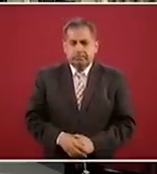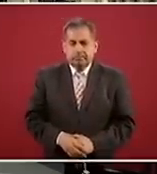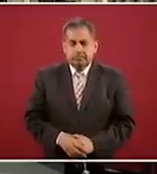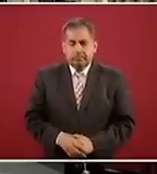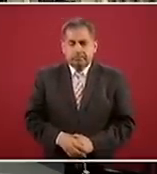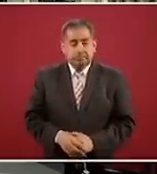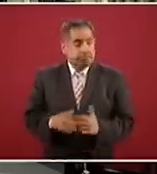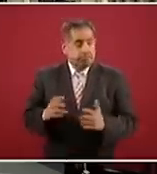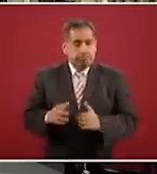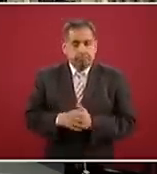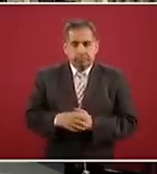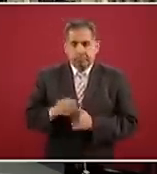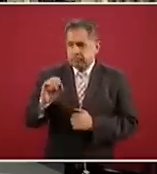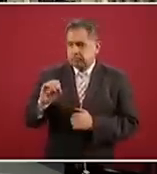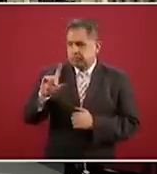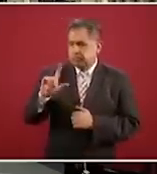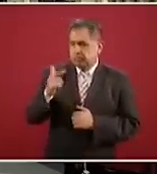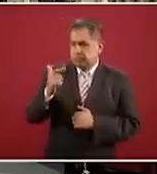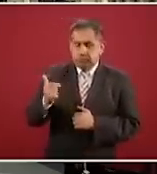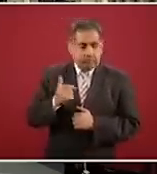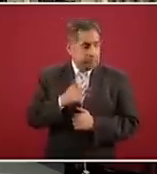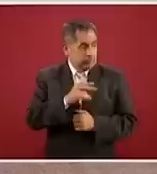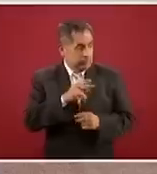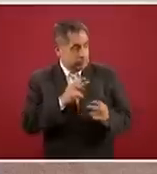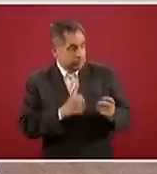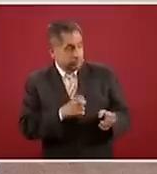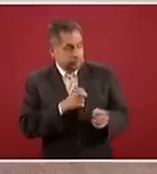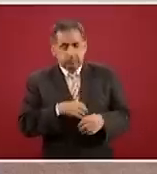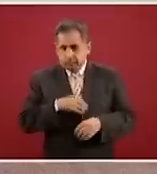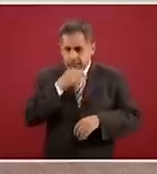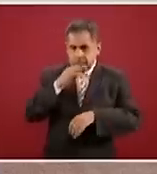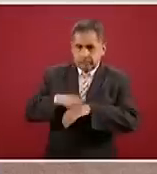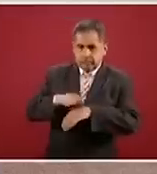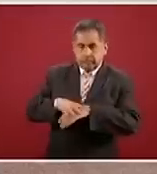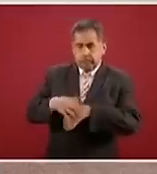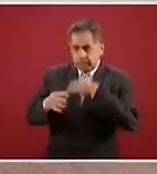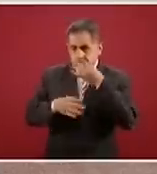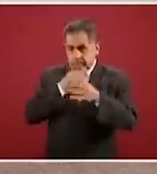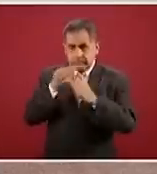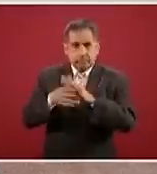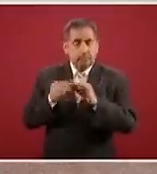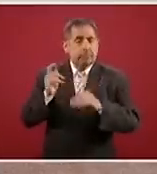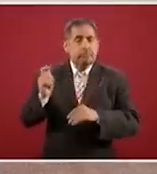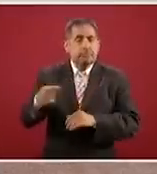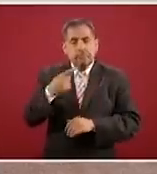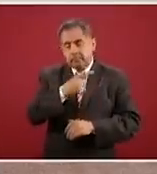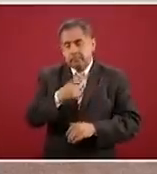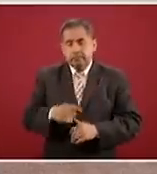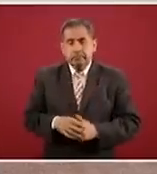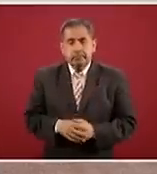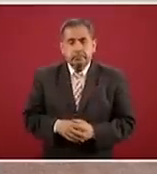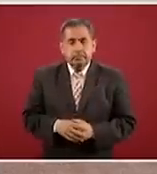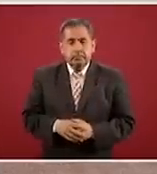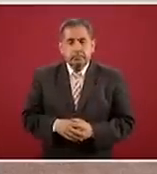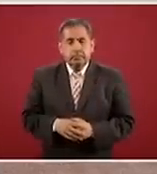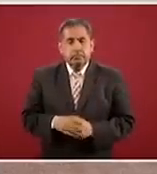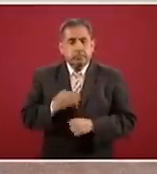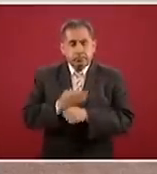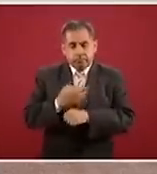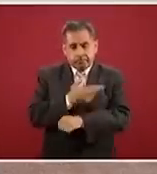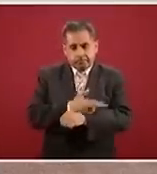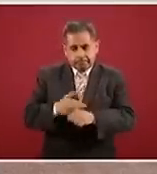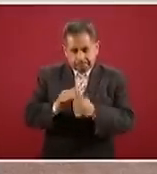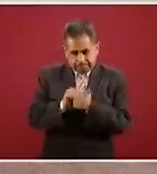En ausencia de Olga, me permitiré informarles a ustedes que estamos en un